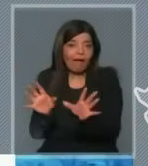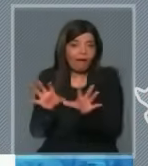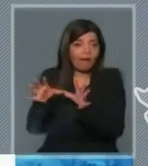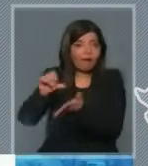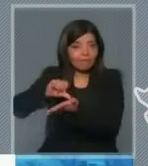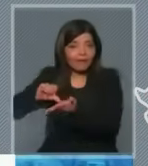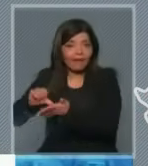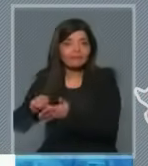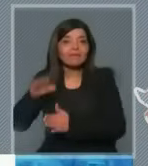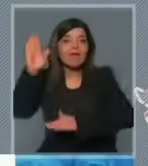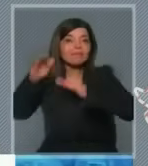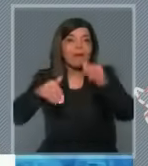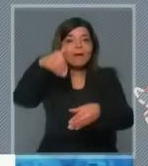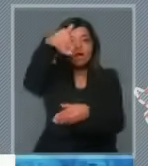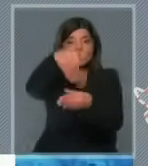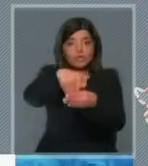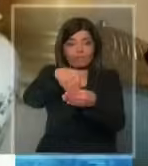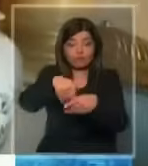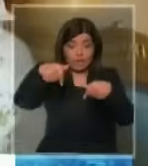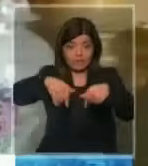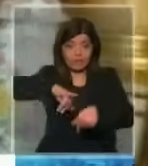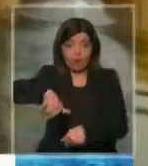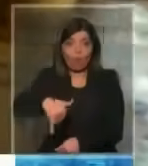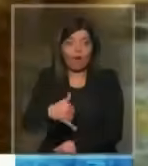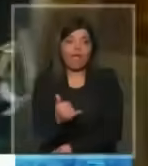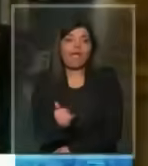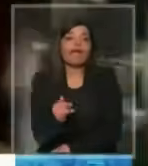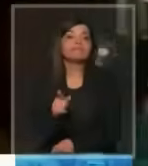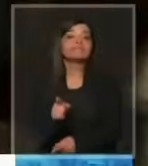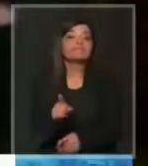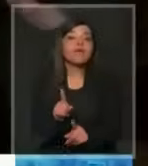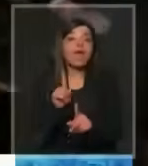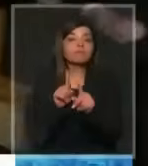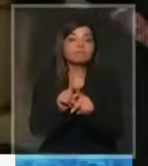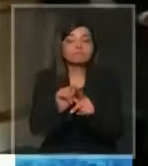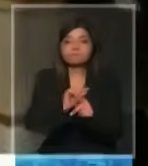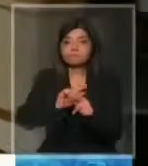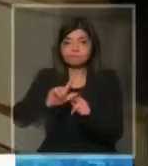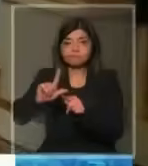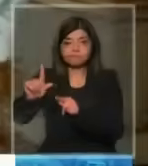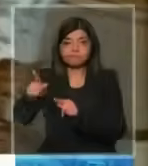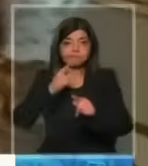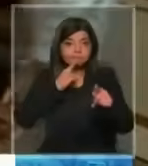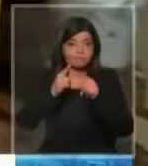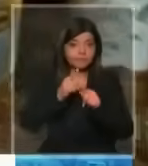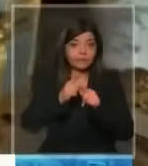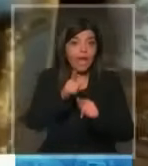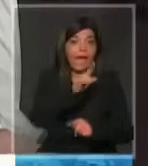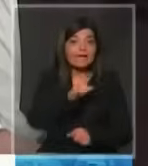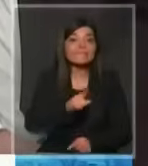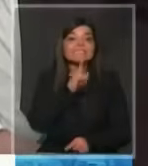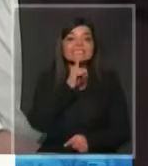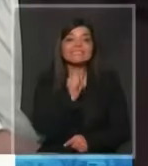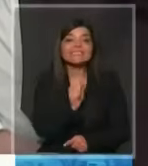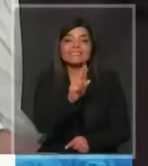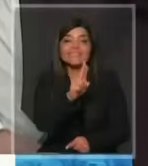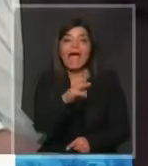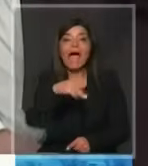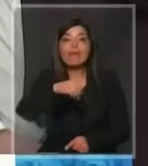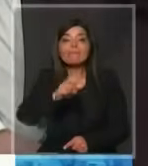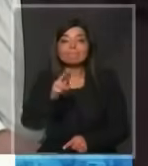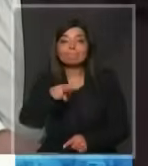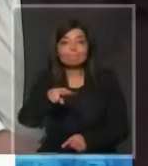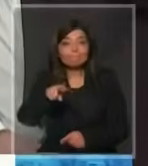fueron llamados a las urnas este jueves, en las que, según las proyecciones, Keir Starmer se perfila como el próximo